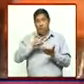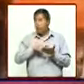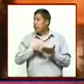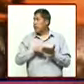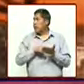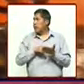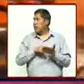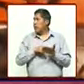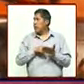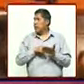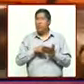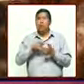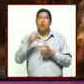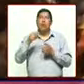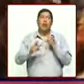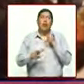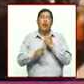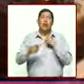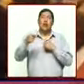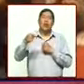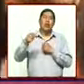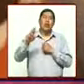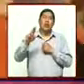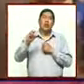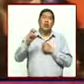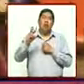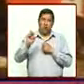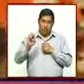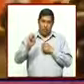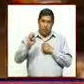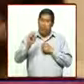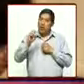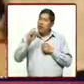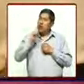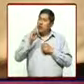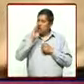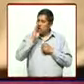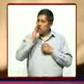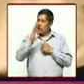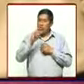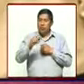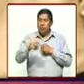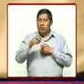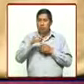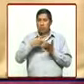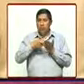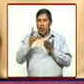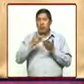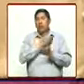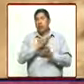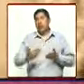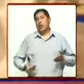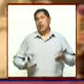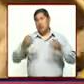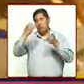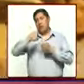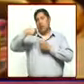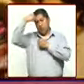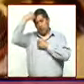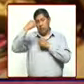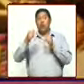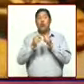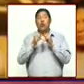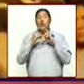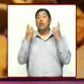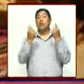a Grover García como el presidente del Movimiento al Socialismo. Estamos con Rosemary Bravo, ella es dirigente de las Bartolinas